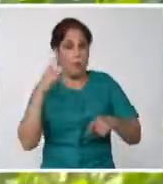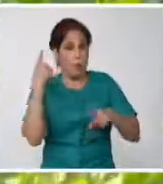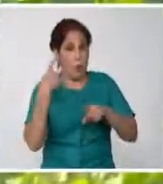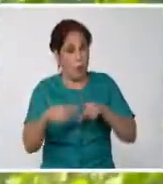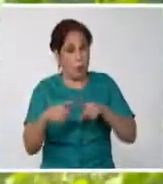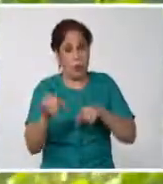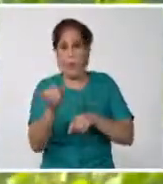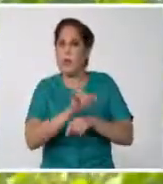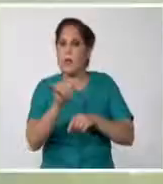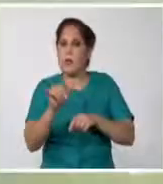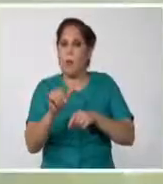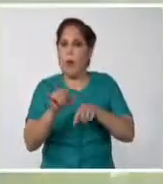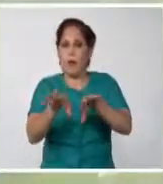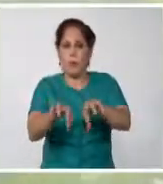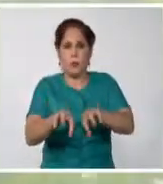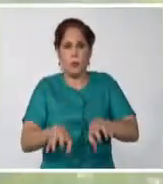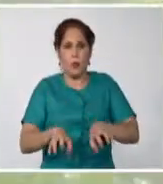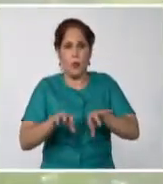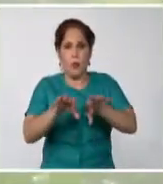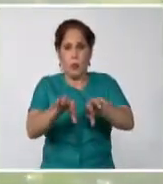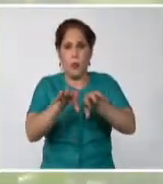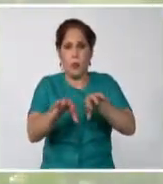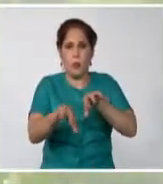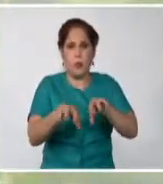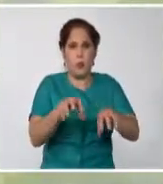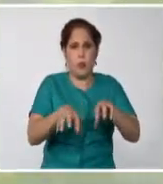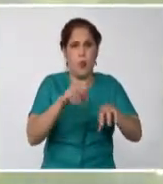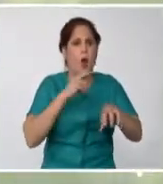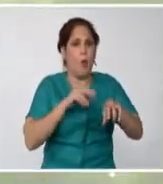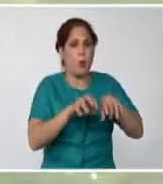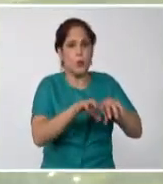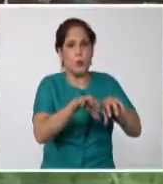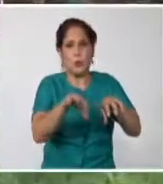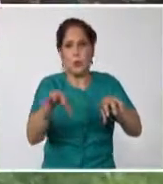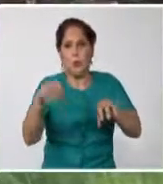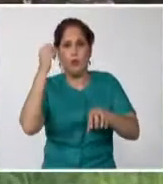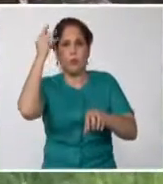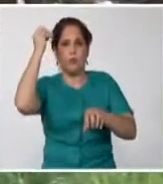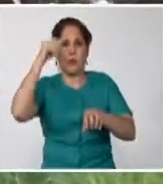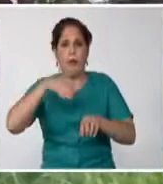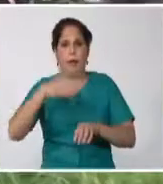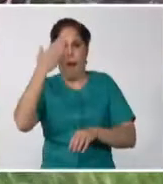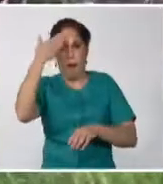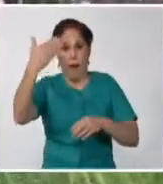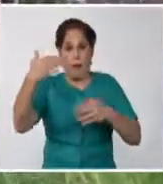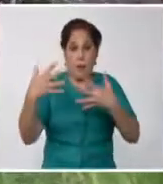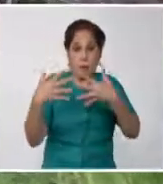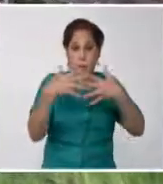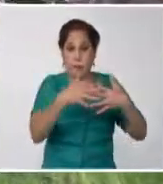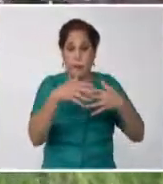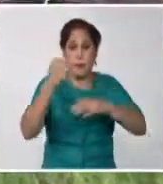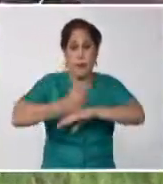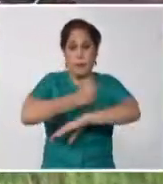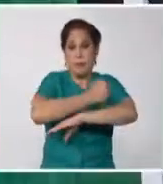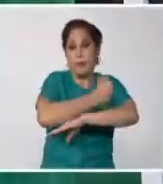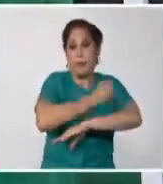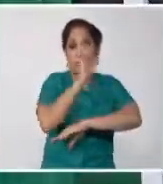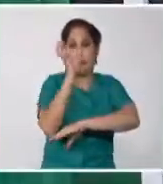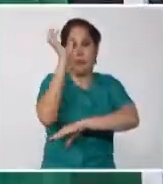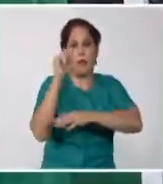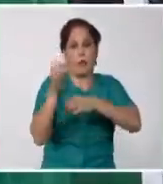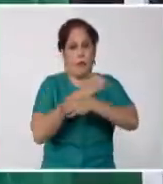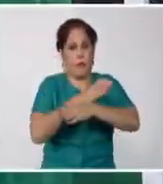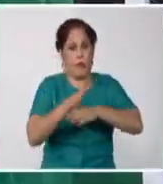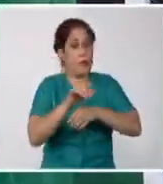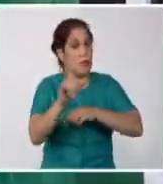pasa con la maquinaria agrícola, que subsiste en su mayoría gracias a la innovación y el vínculo permanente con las industrias del territorio.